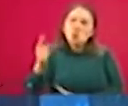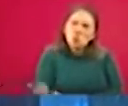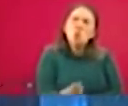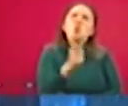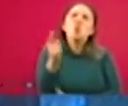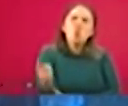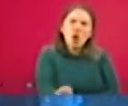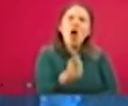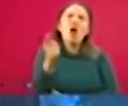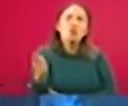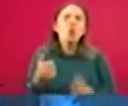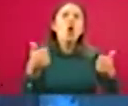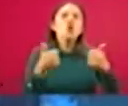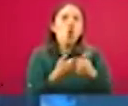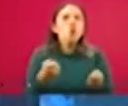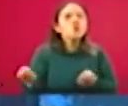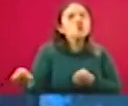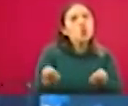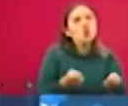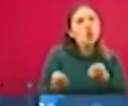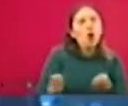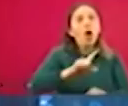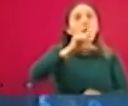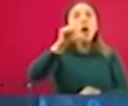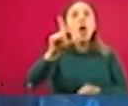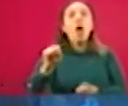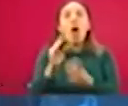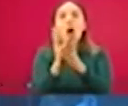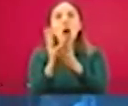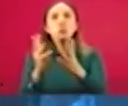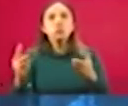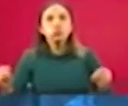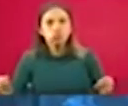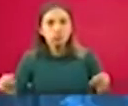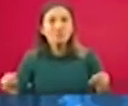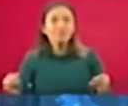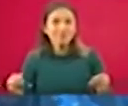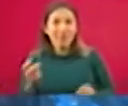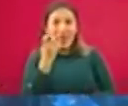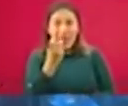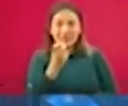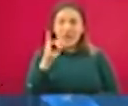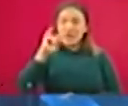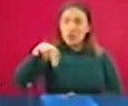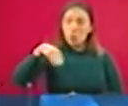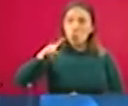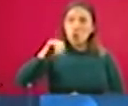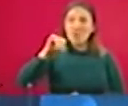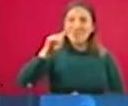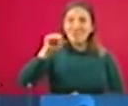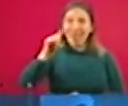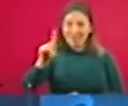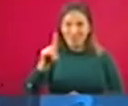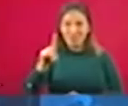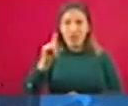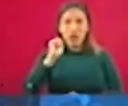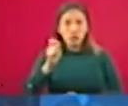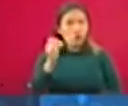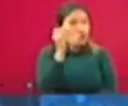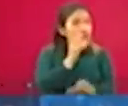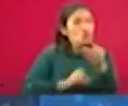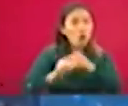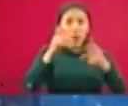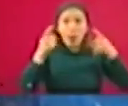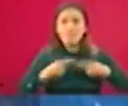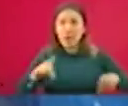vez los sospechosos son un conjunto más amplio de todas las personas que por razones de salud pública para el control de